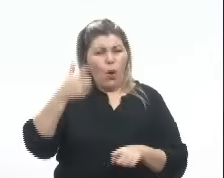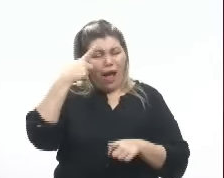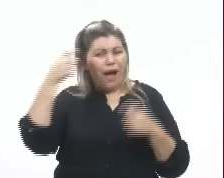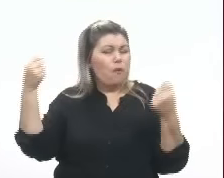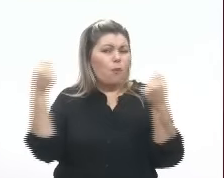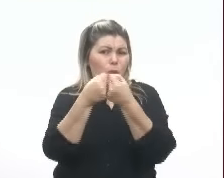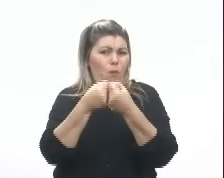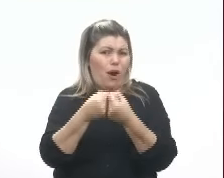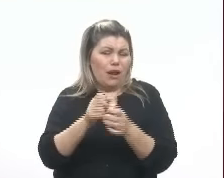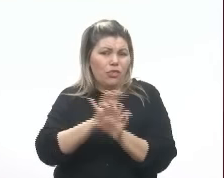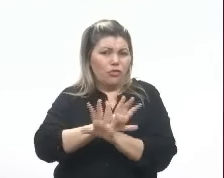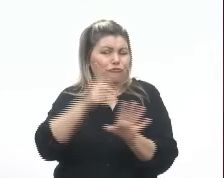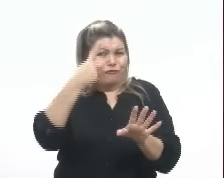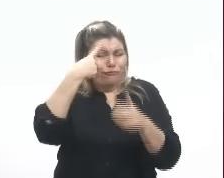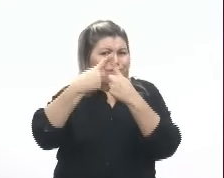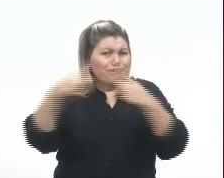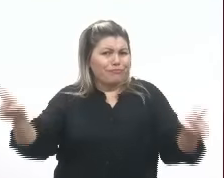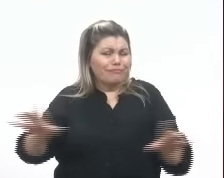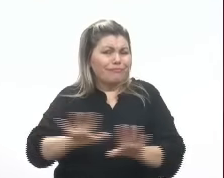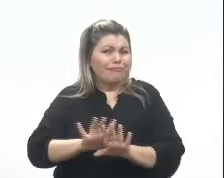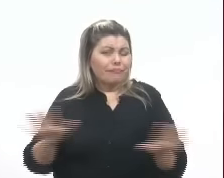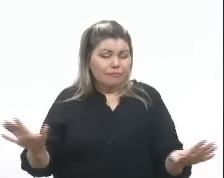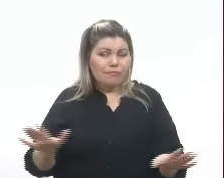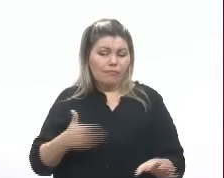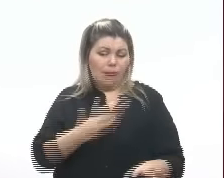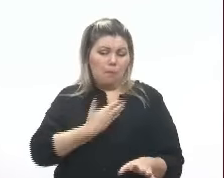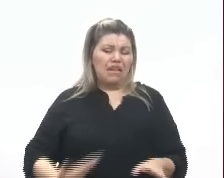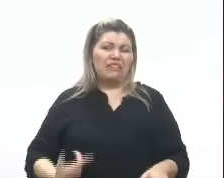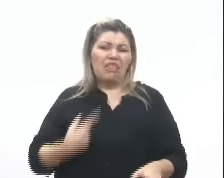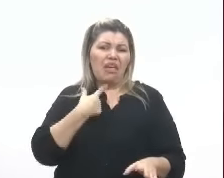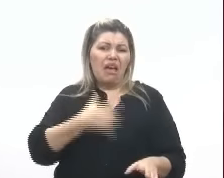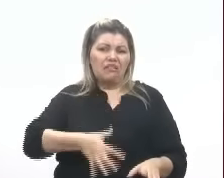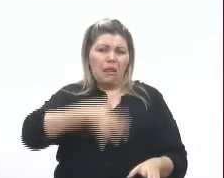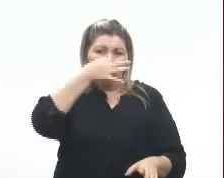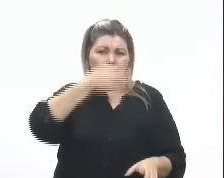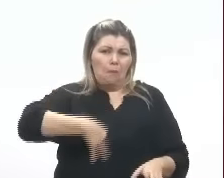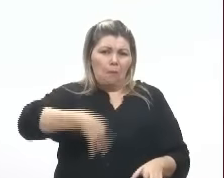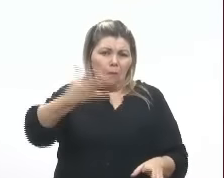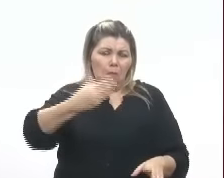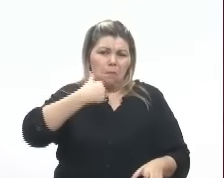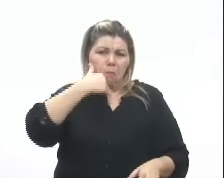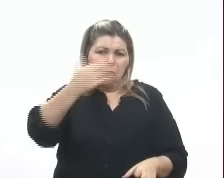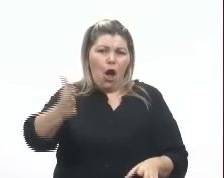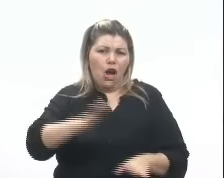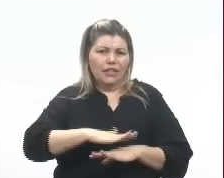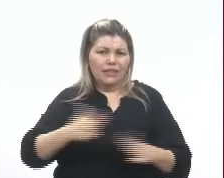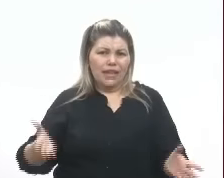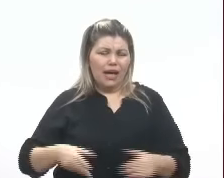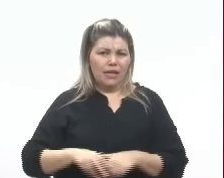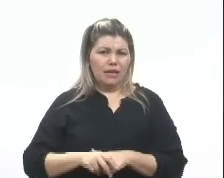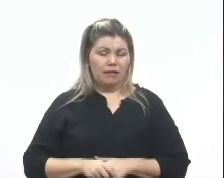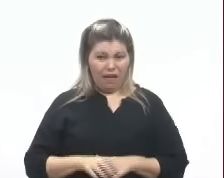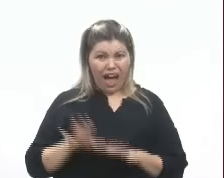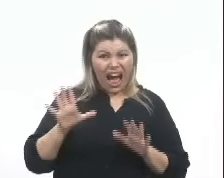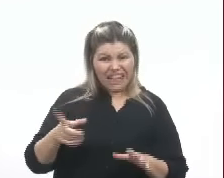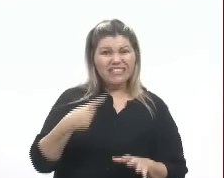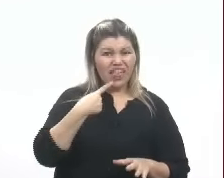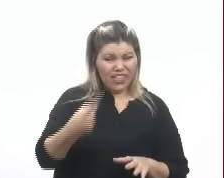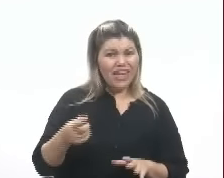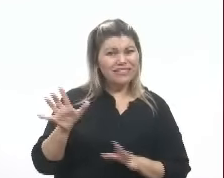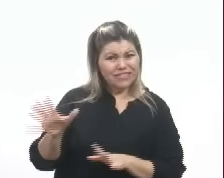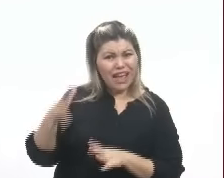acuerdo. Y el presidente dice, me importa tres carajos. Así dice el